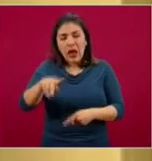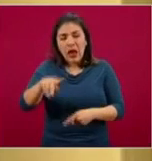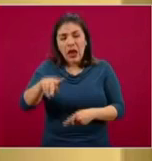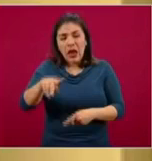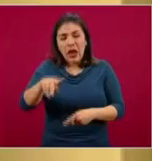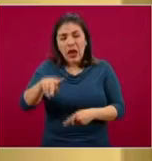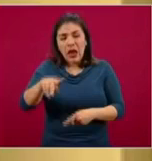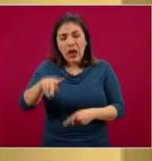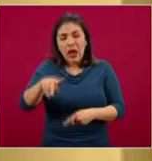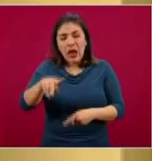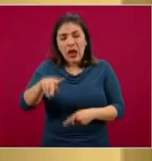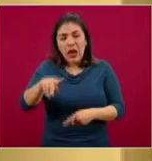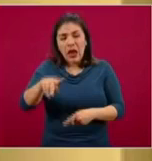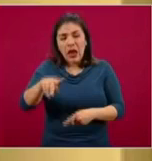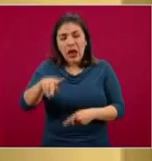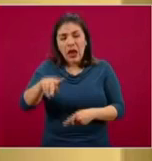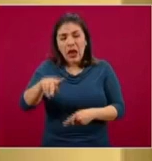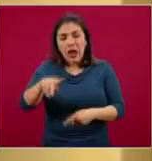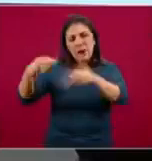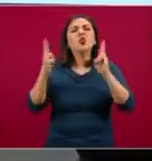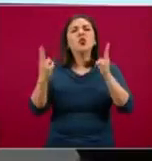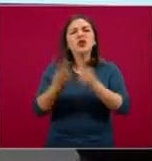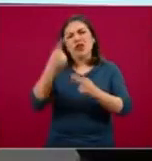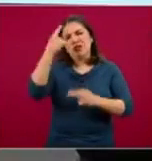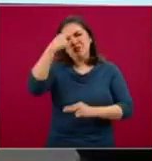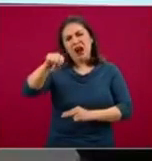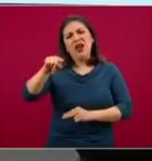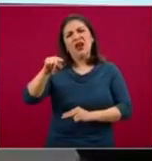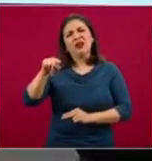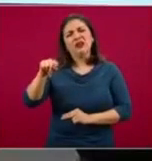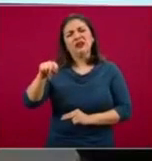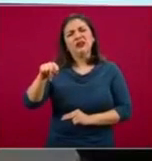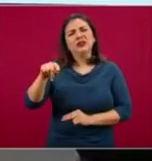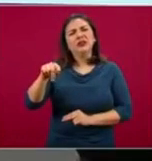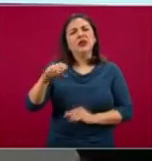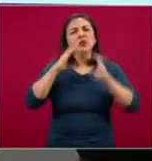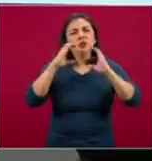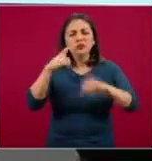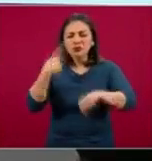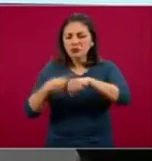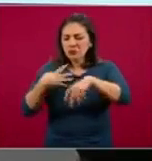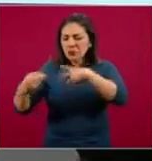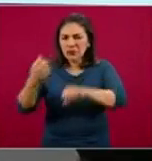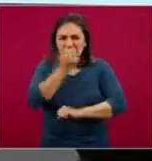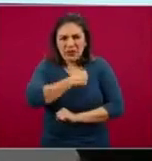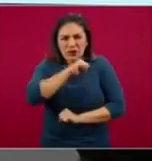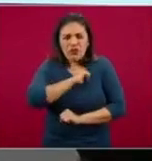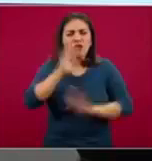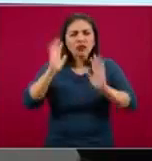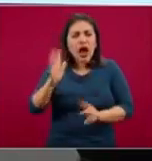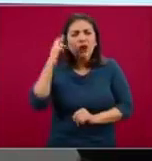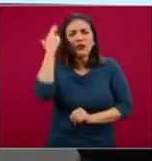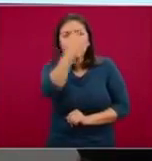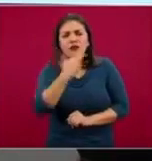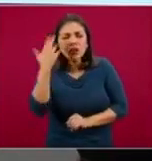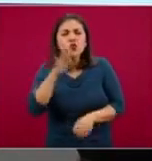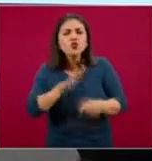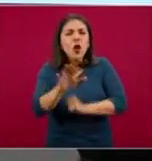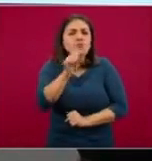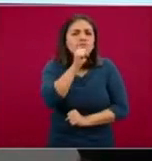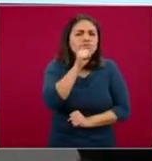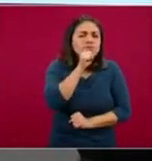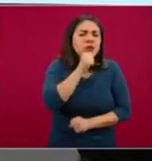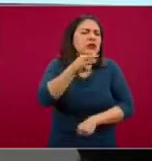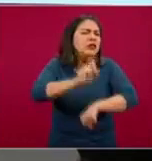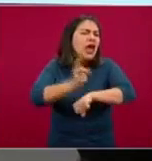Para la influenza. De inteligencia epidemiológica y sanitaria se están revisando los indicadores todos